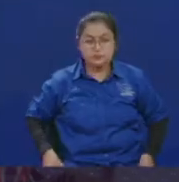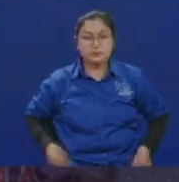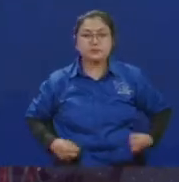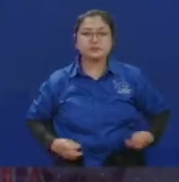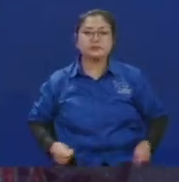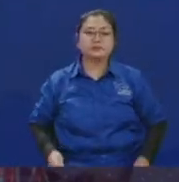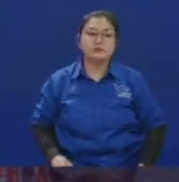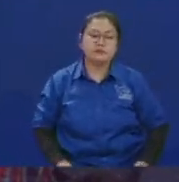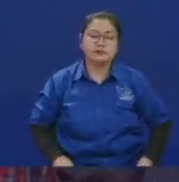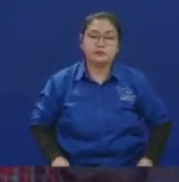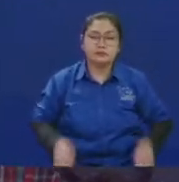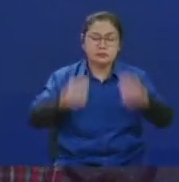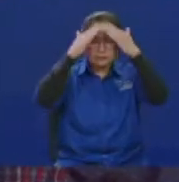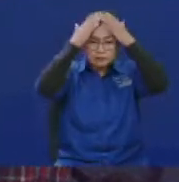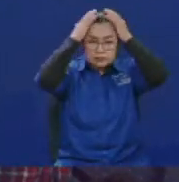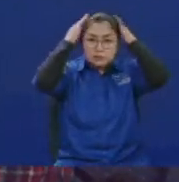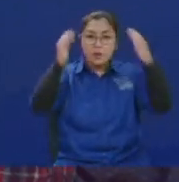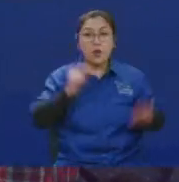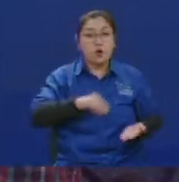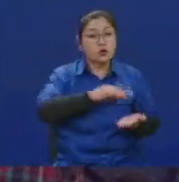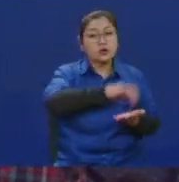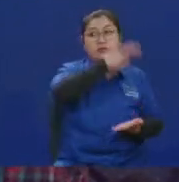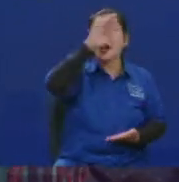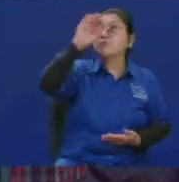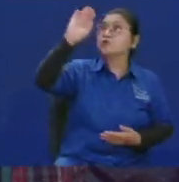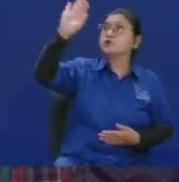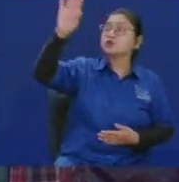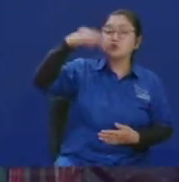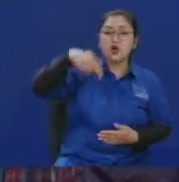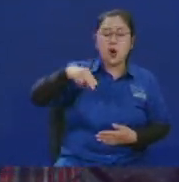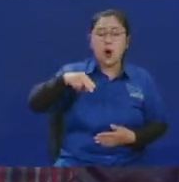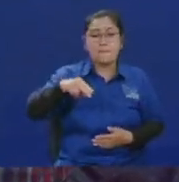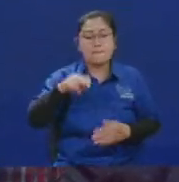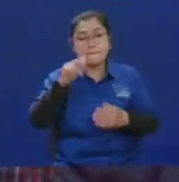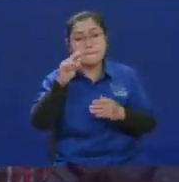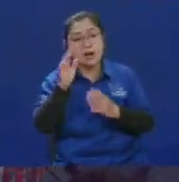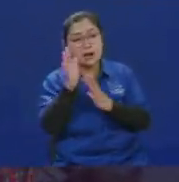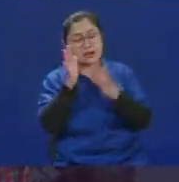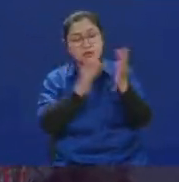¿Quién vive? ¿Quién vive? Y a su nombre.